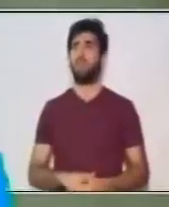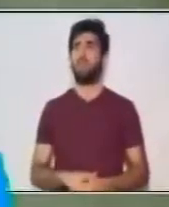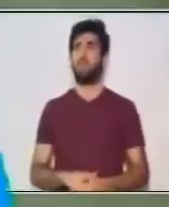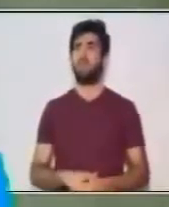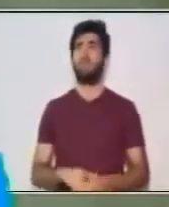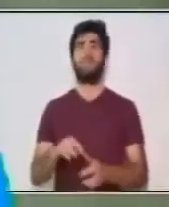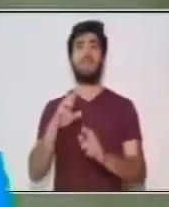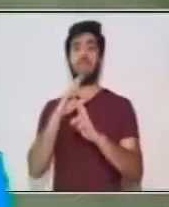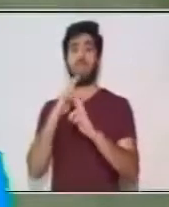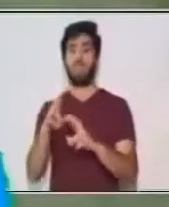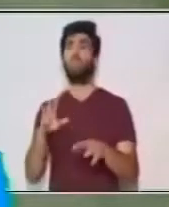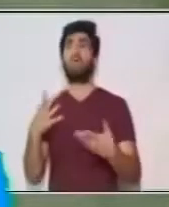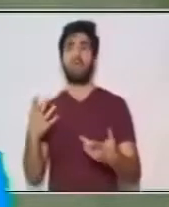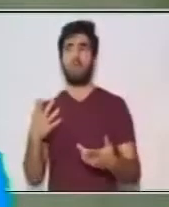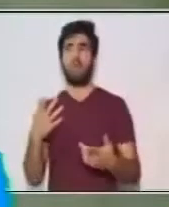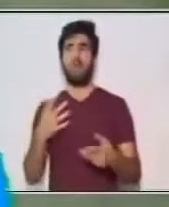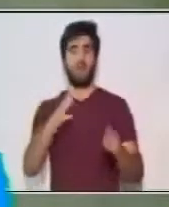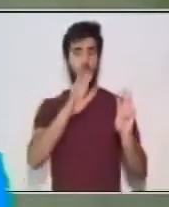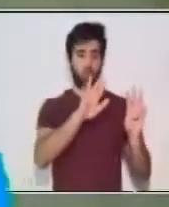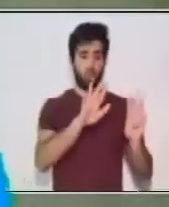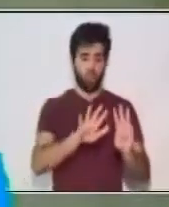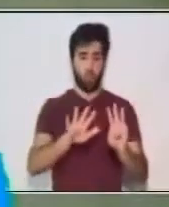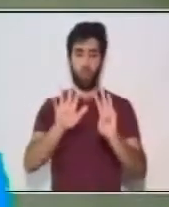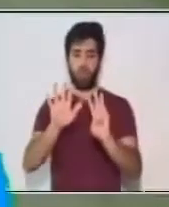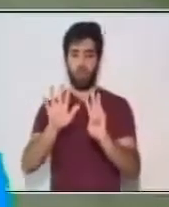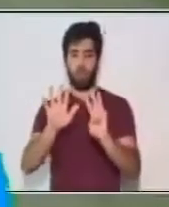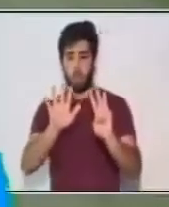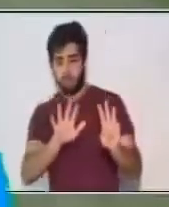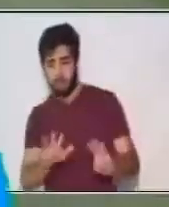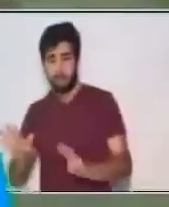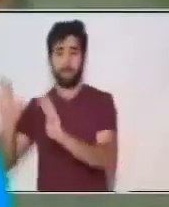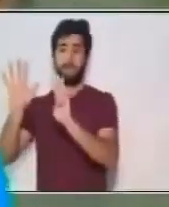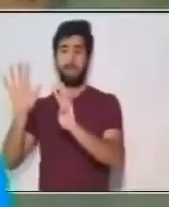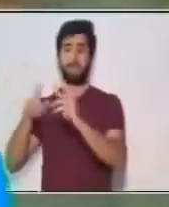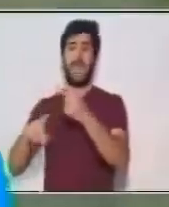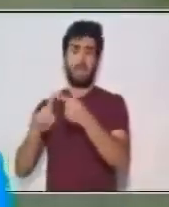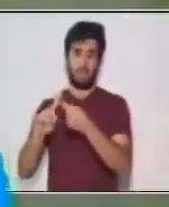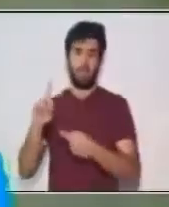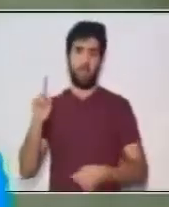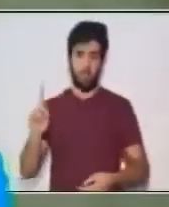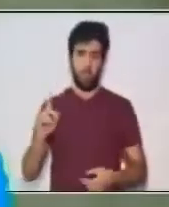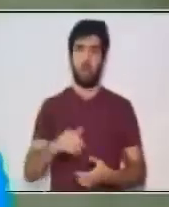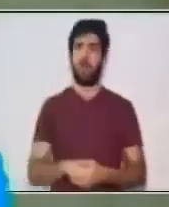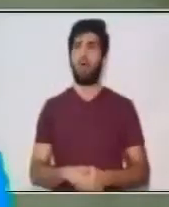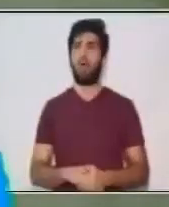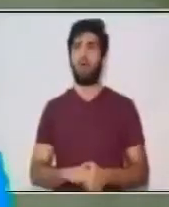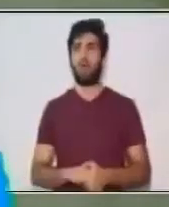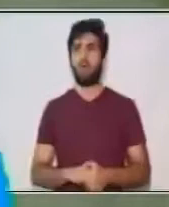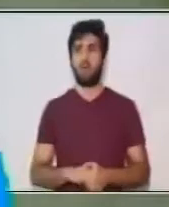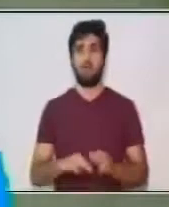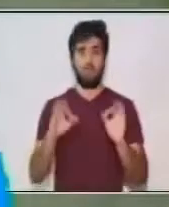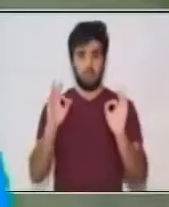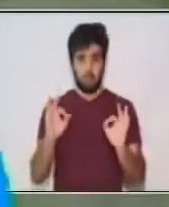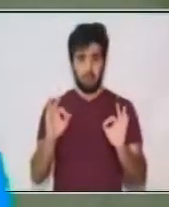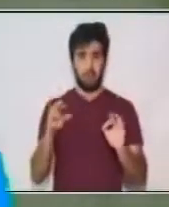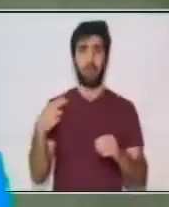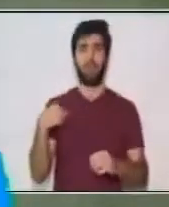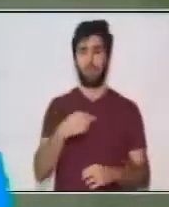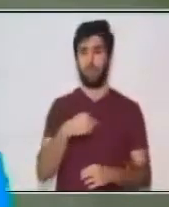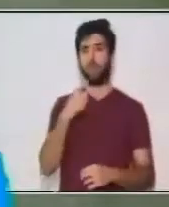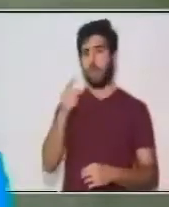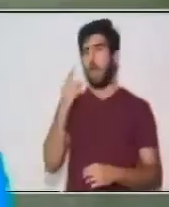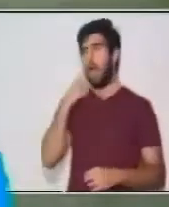el resultado también son solo 8, pero aumenta un 8. Vamos a ver, trata